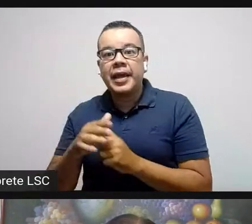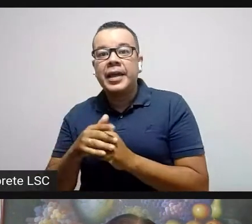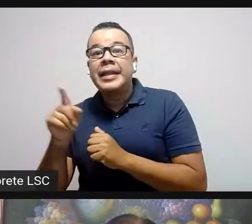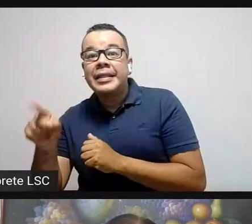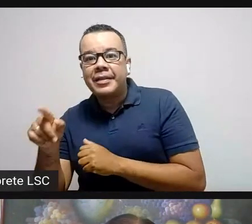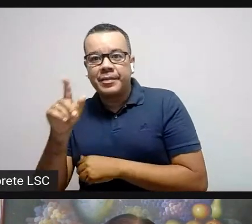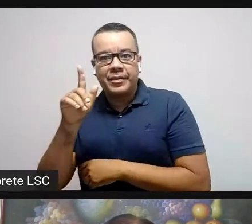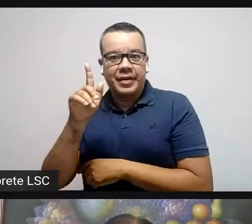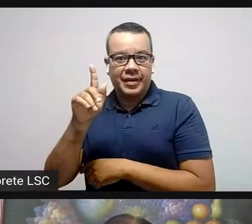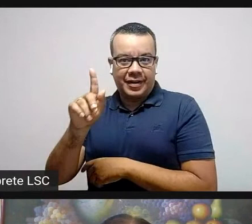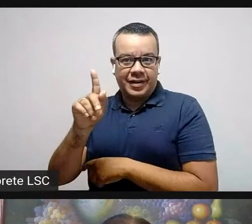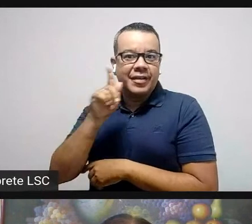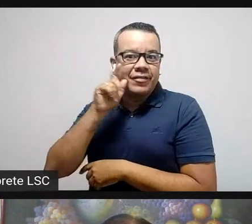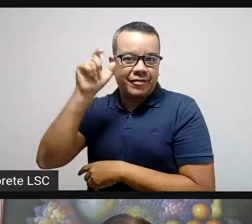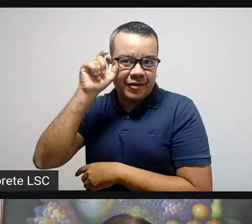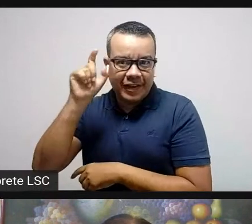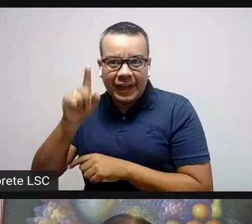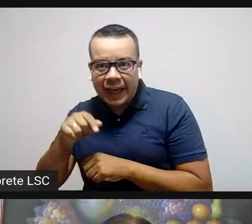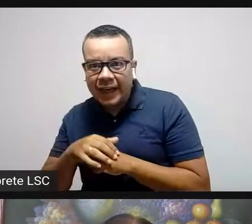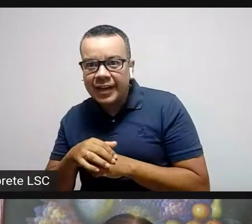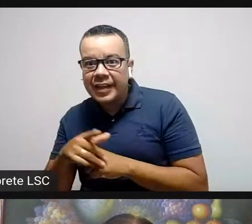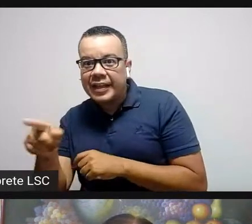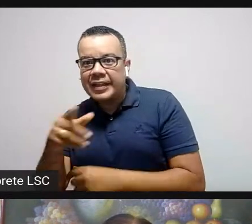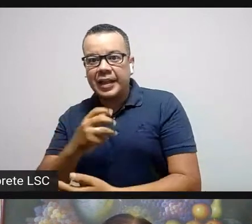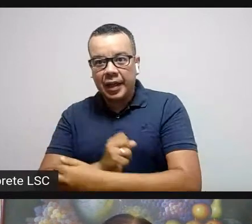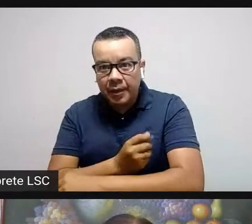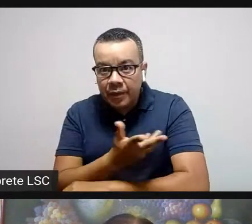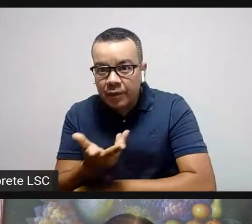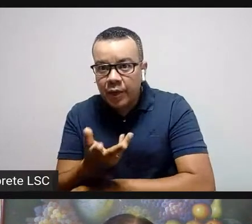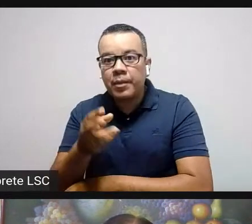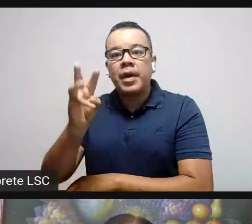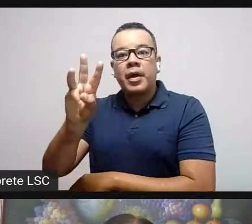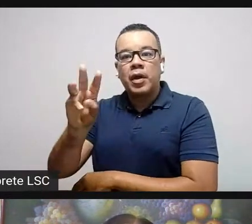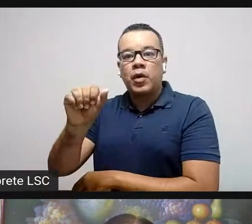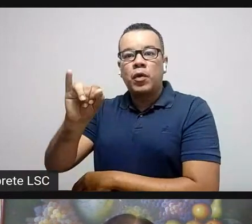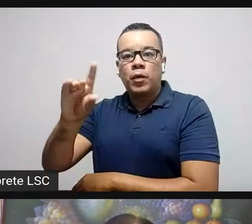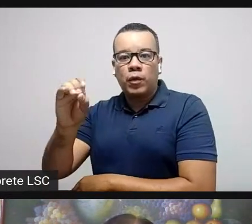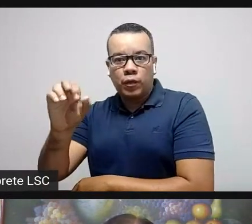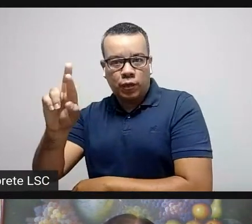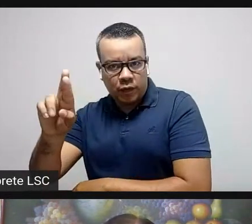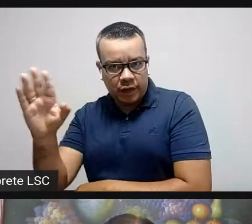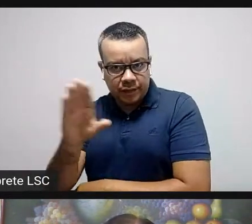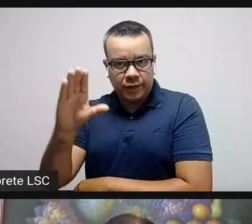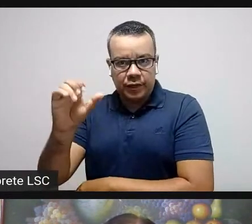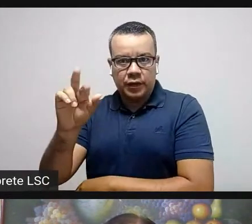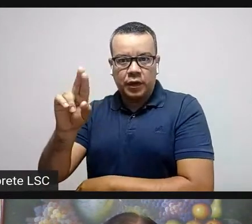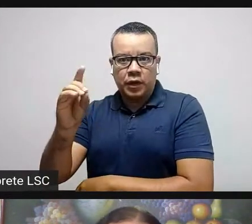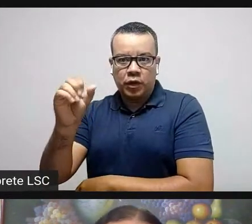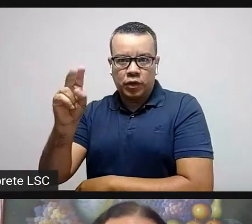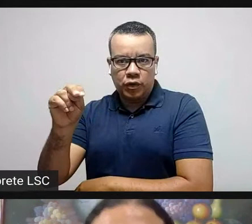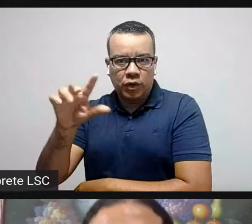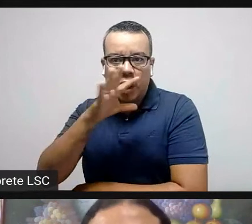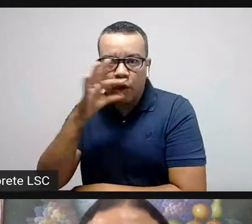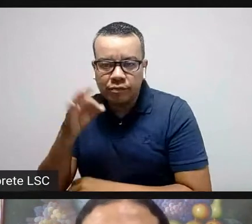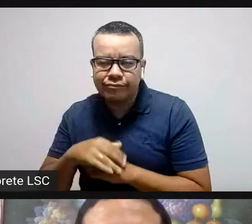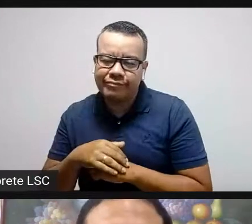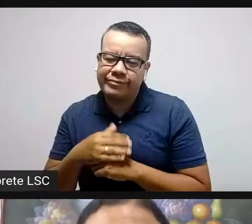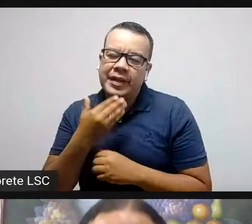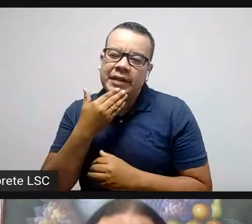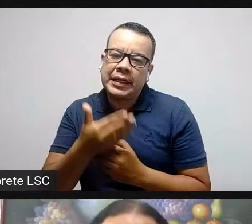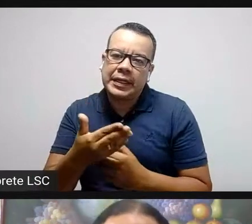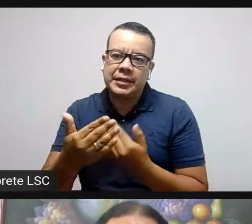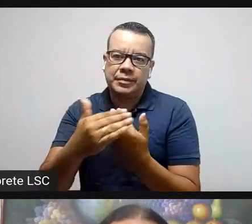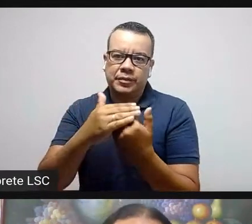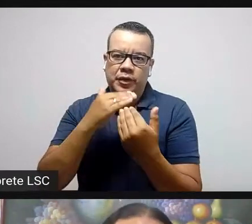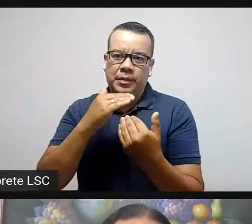Trismegisto, y también al poeta Wider Cardona. Muchas gracias por la invitación a esta noche de lectura, releer el